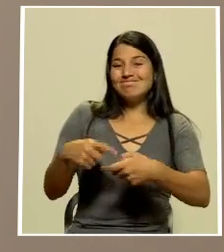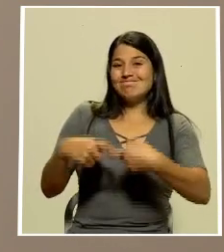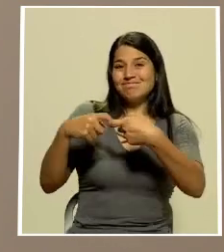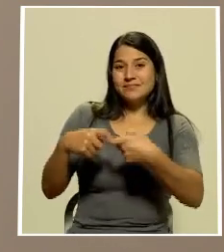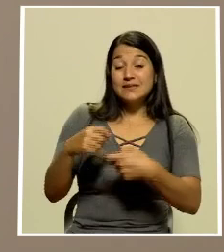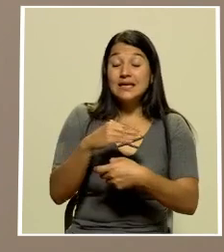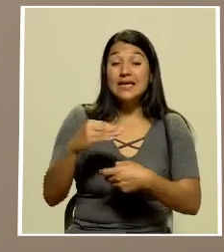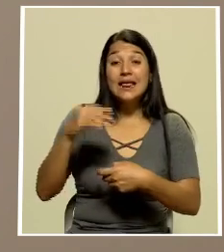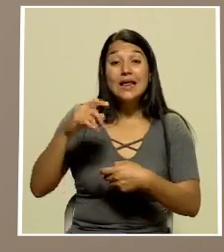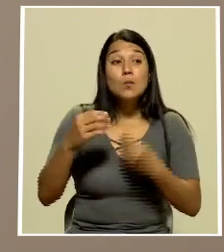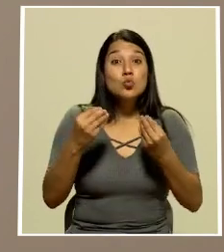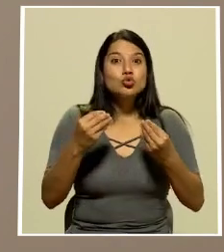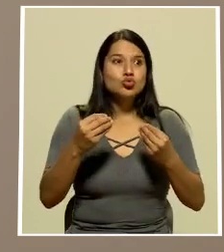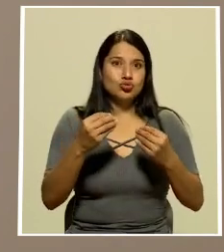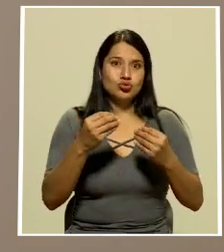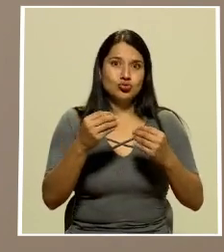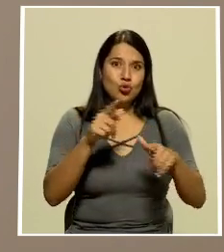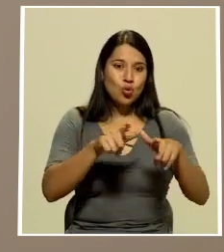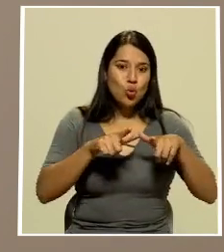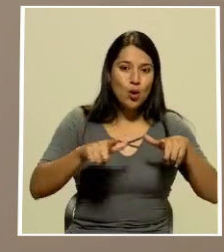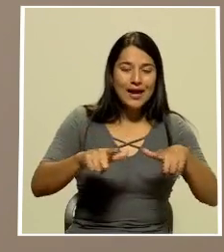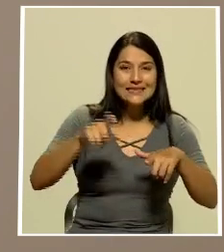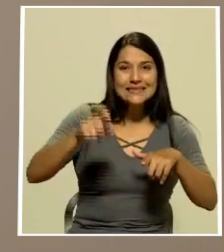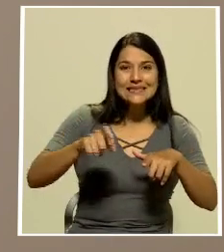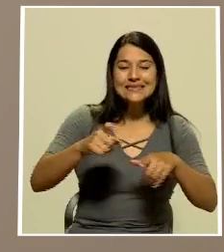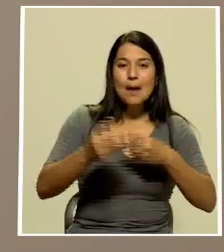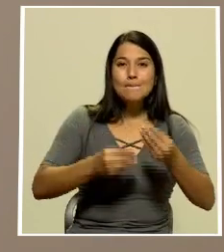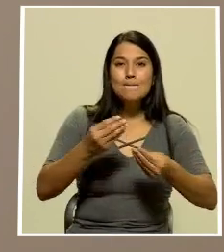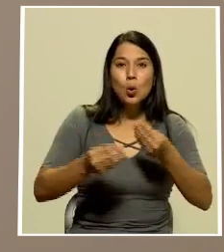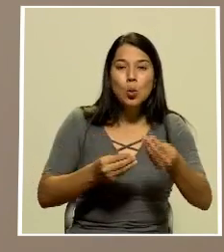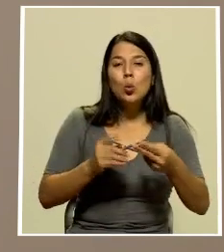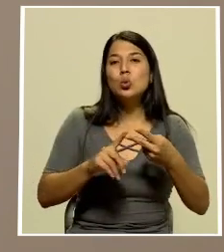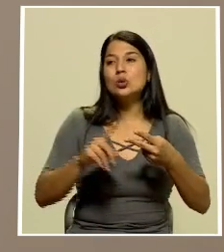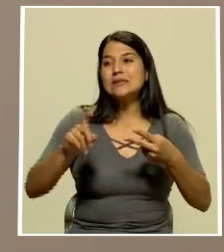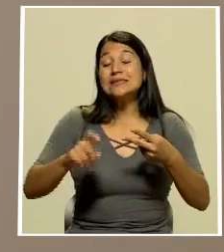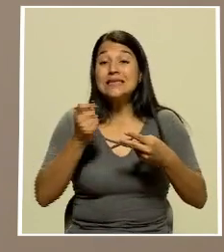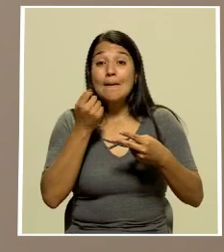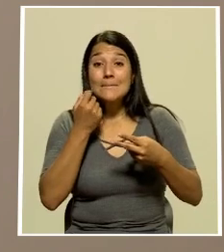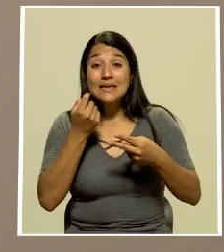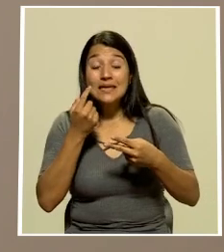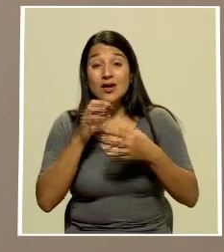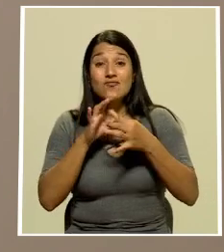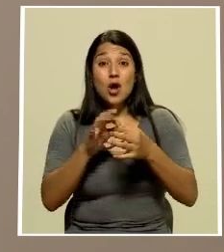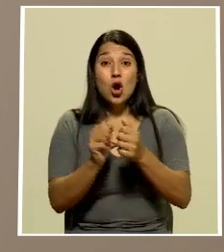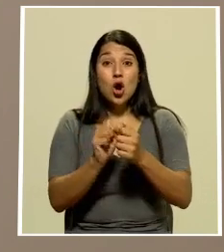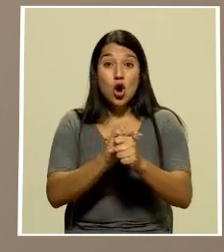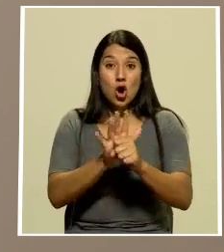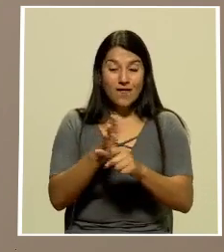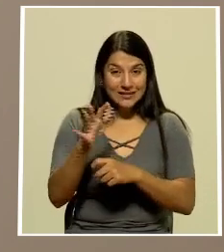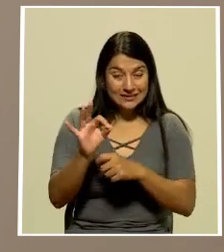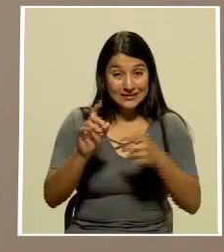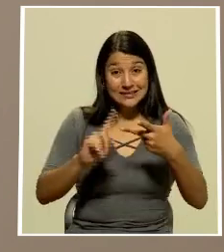necesitan productos de primera necesidad, productos de medicamentos para combatir el COVID-19 y también